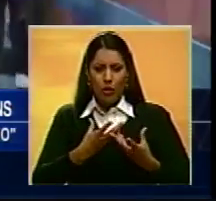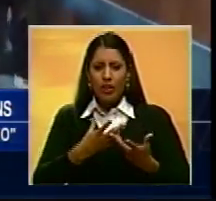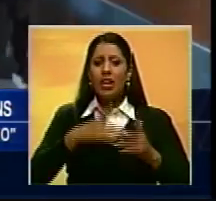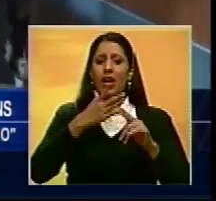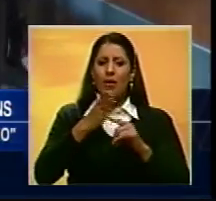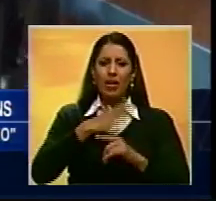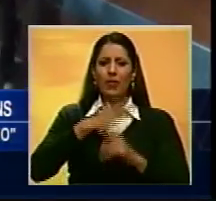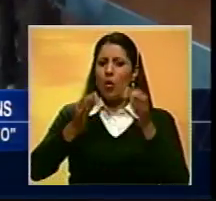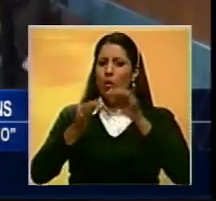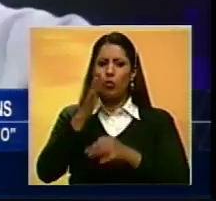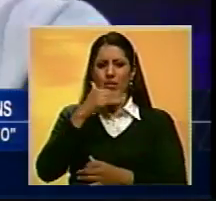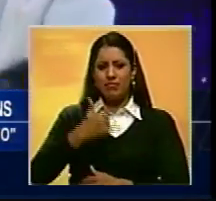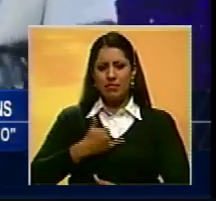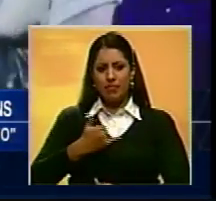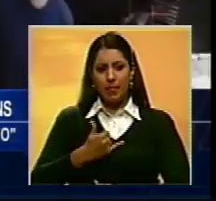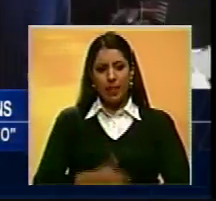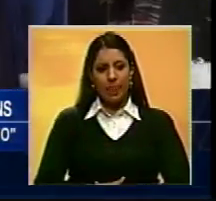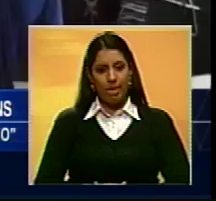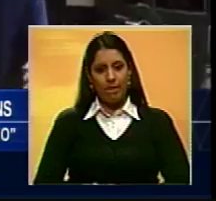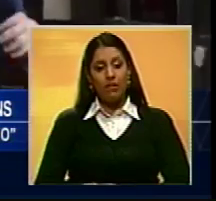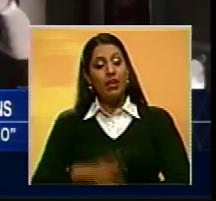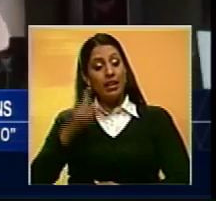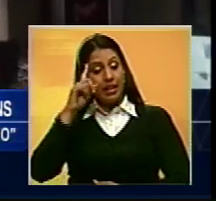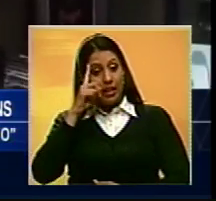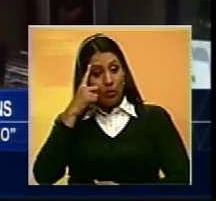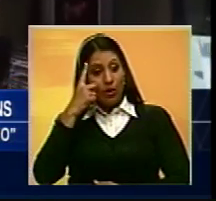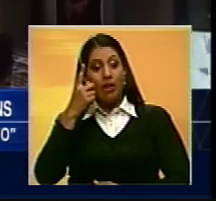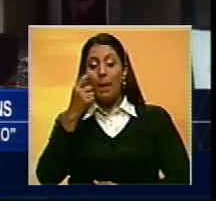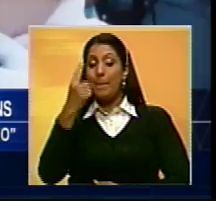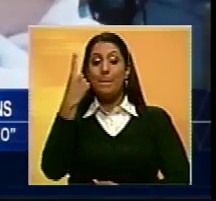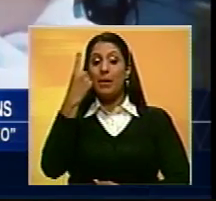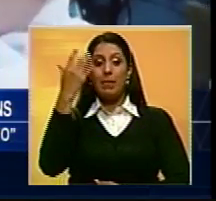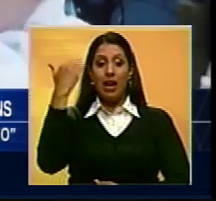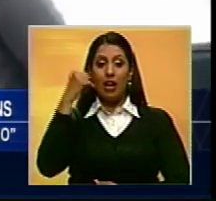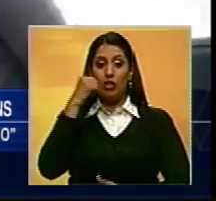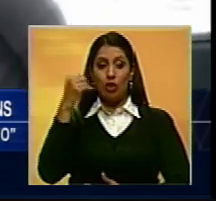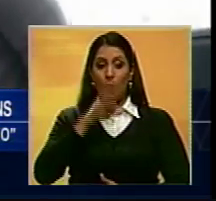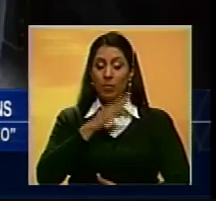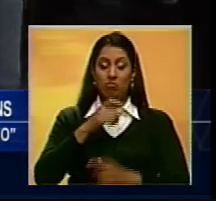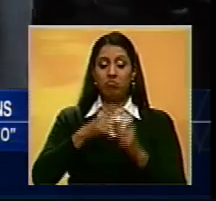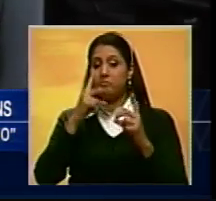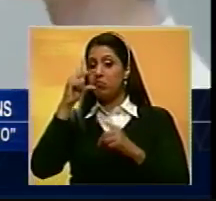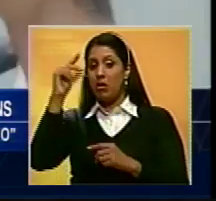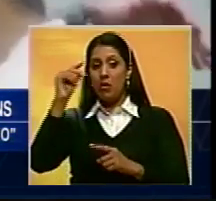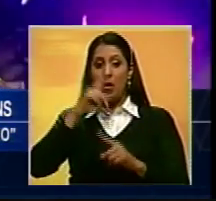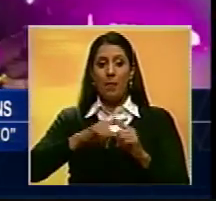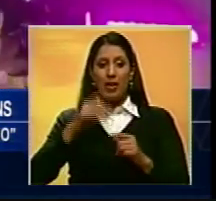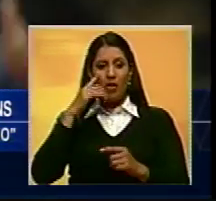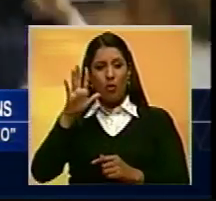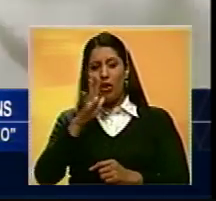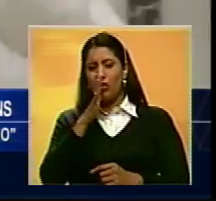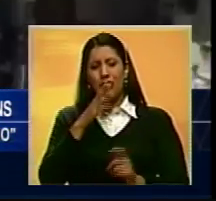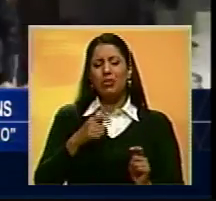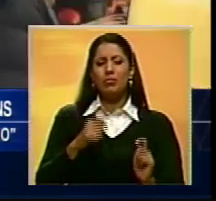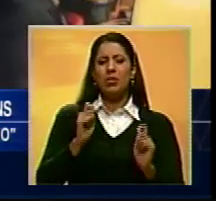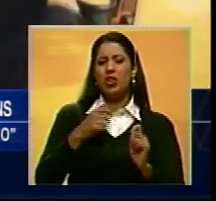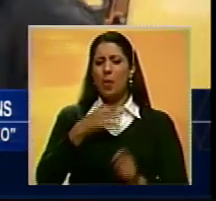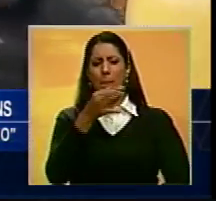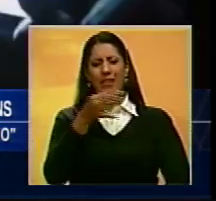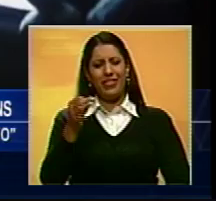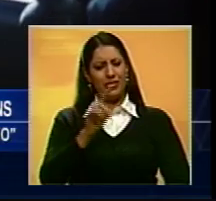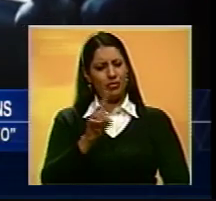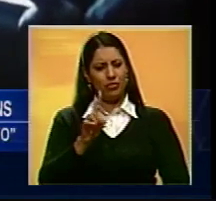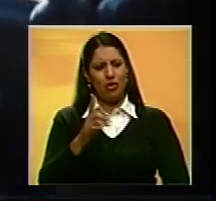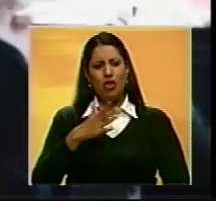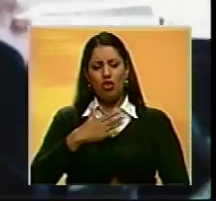entonces sería injusto conmigo mismo. Recordemos que no es la primera vez que sucede esto, pero Bieber asegura que no pretende ser perfecto porque